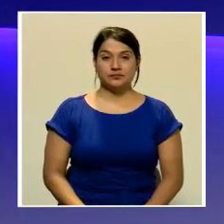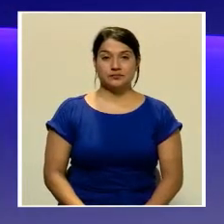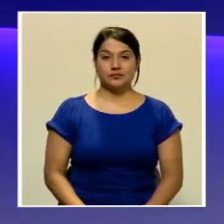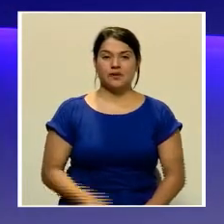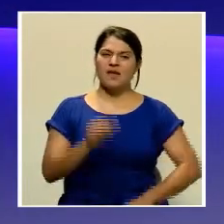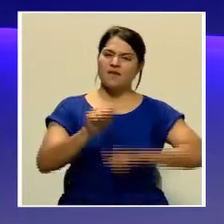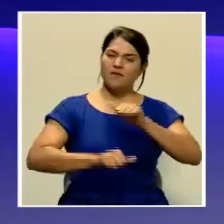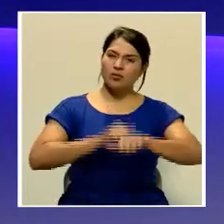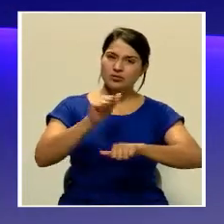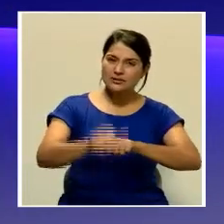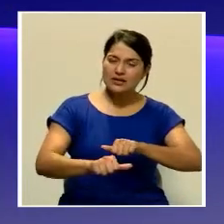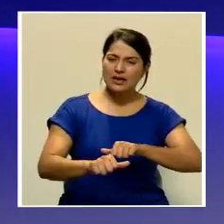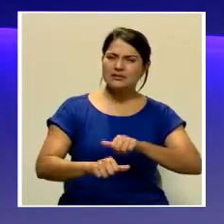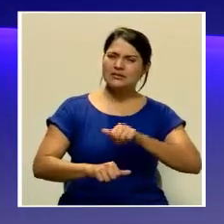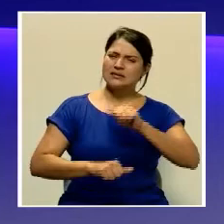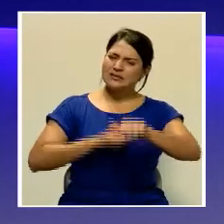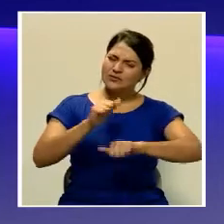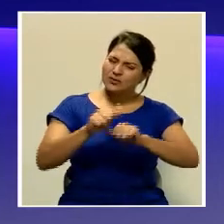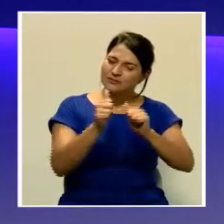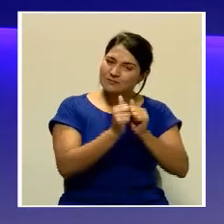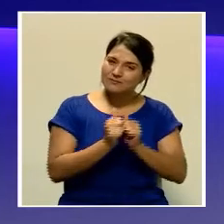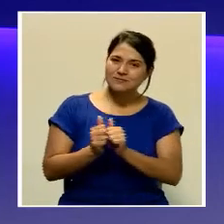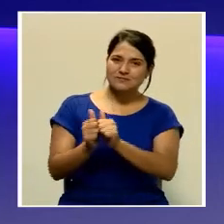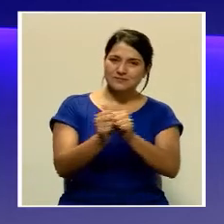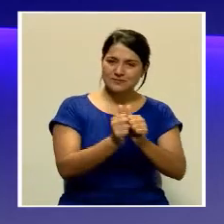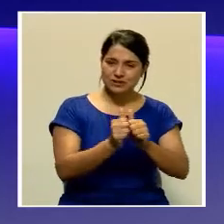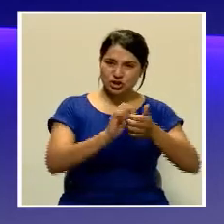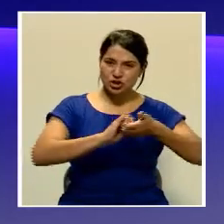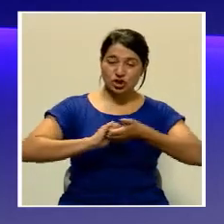Hacer esfuerzos entre todos.